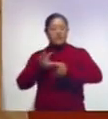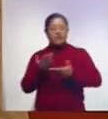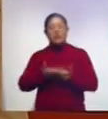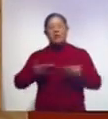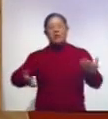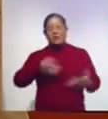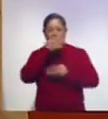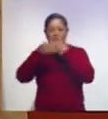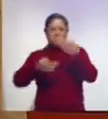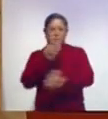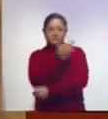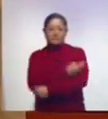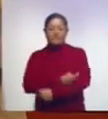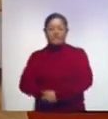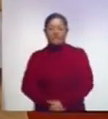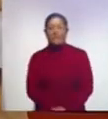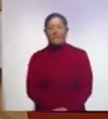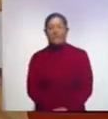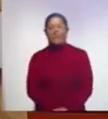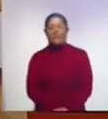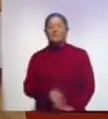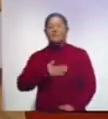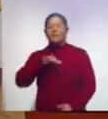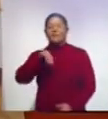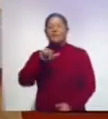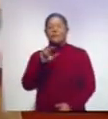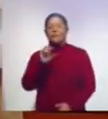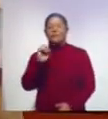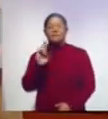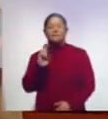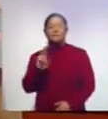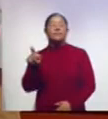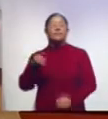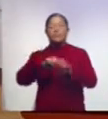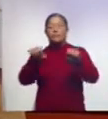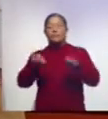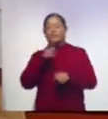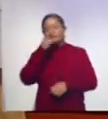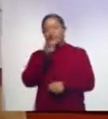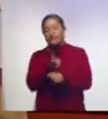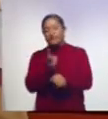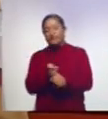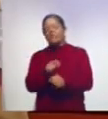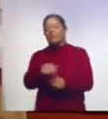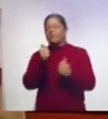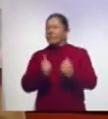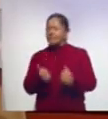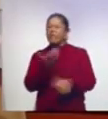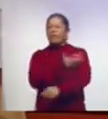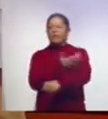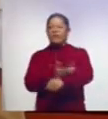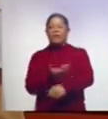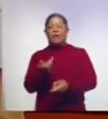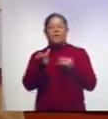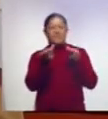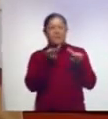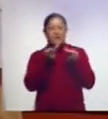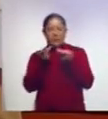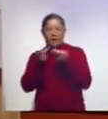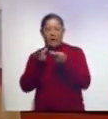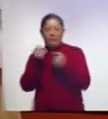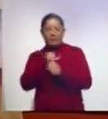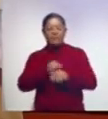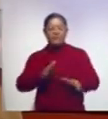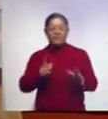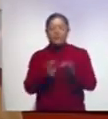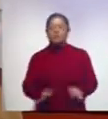emisión de Ahora Noticias. Soy Mario Romero y a nombre de todo el equipo le invito a que se quede, a que nos acompañe porque le hemos preparado la información